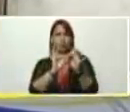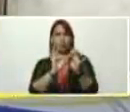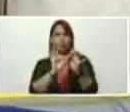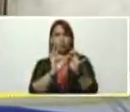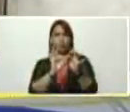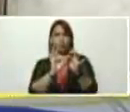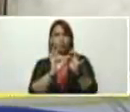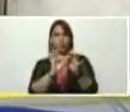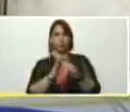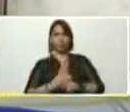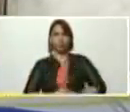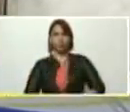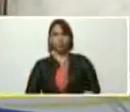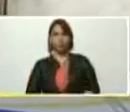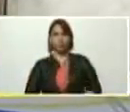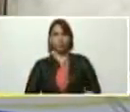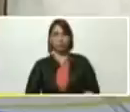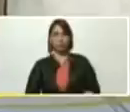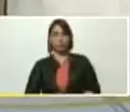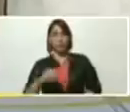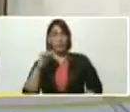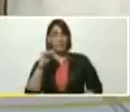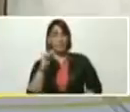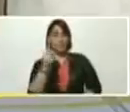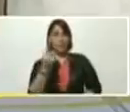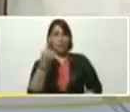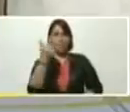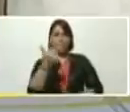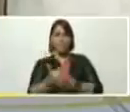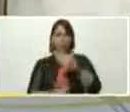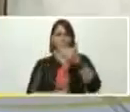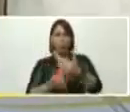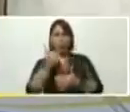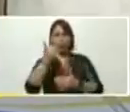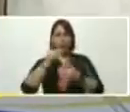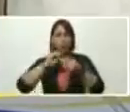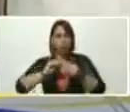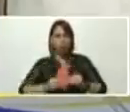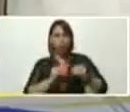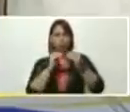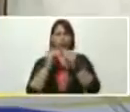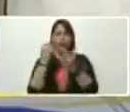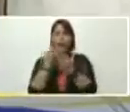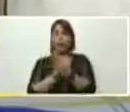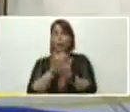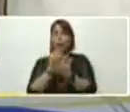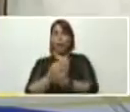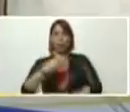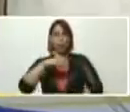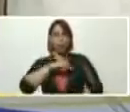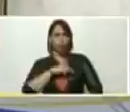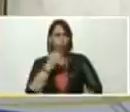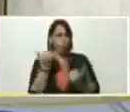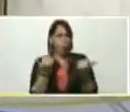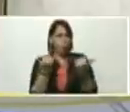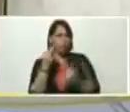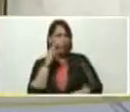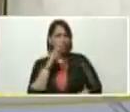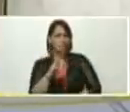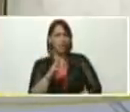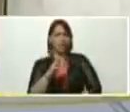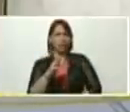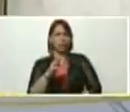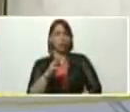de este primer proceso de recuperación económica que estamos experimentando por esfuerzo